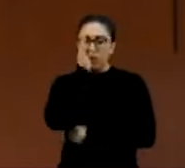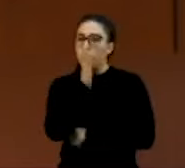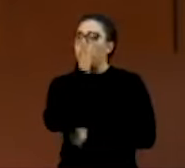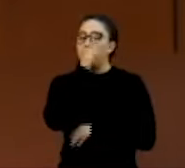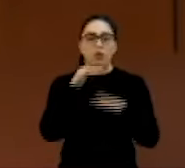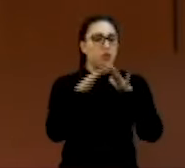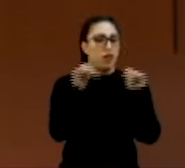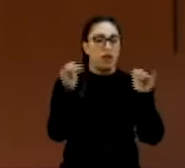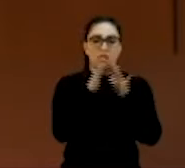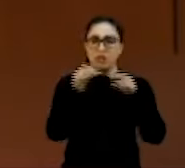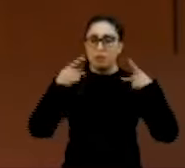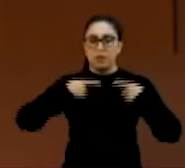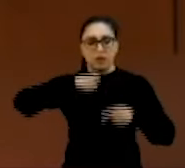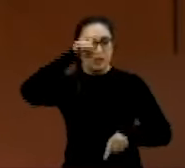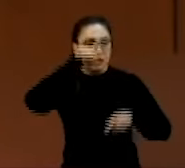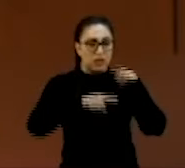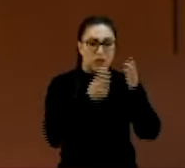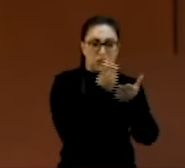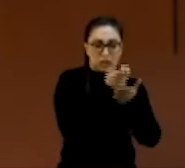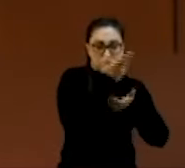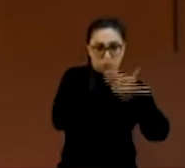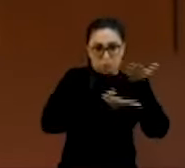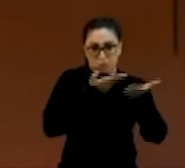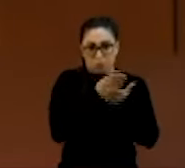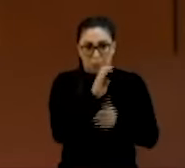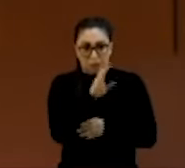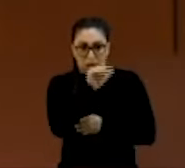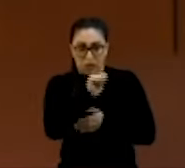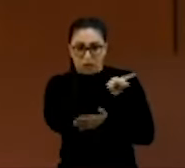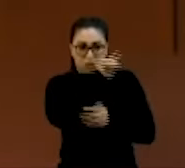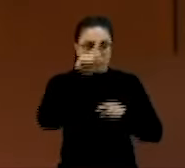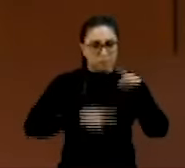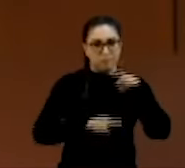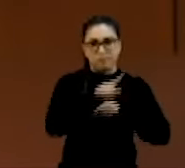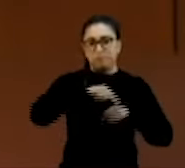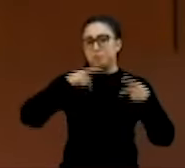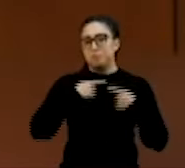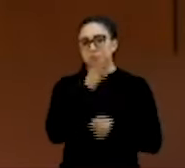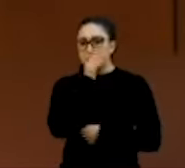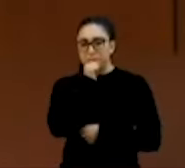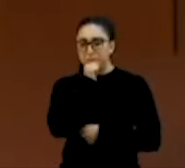nadie puede quitarle los programas sociales a la gente.